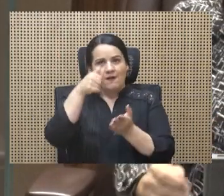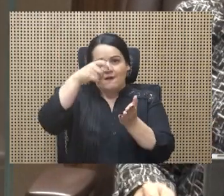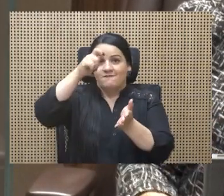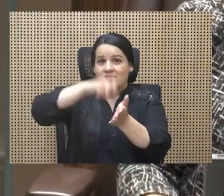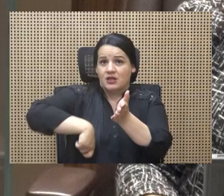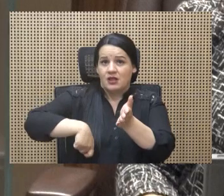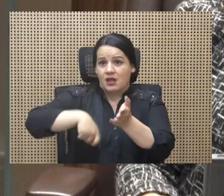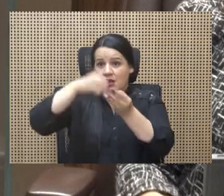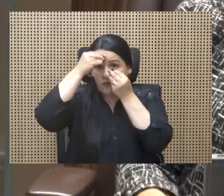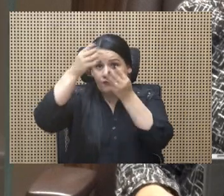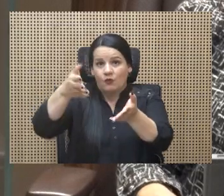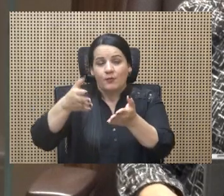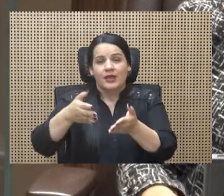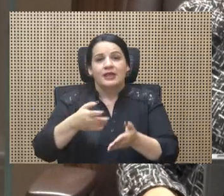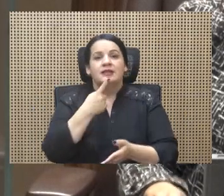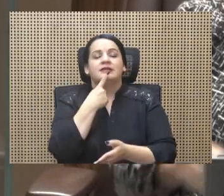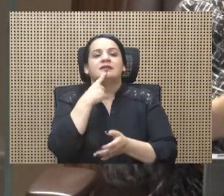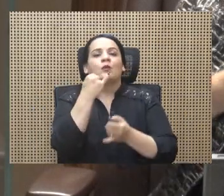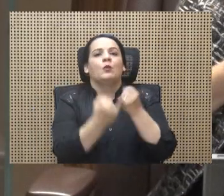negárselo